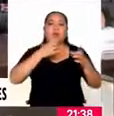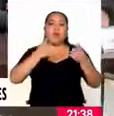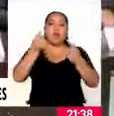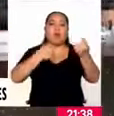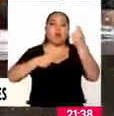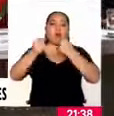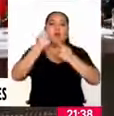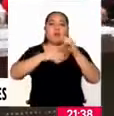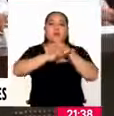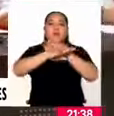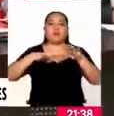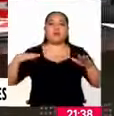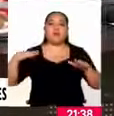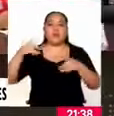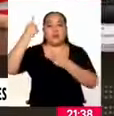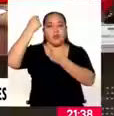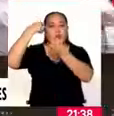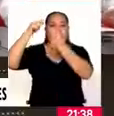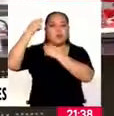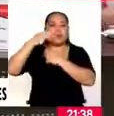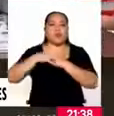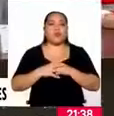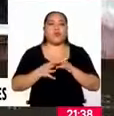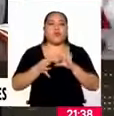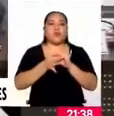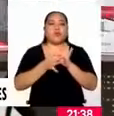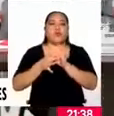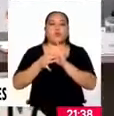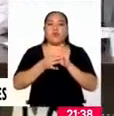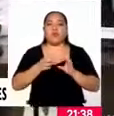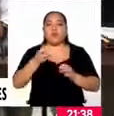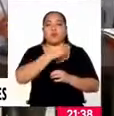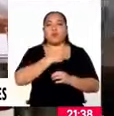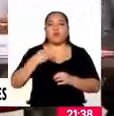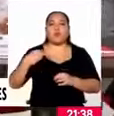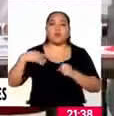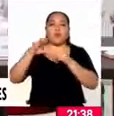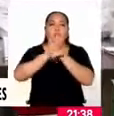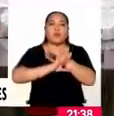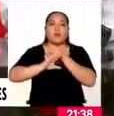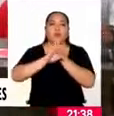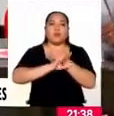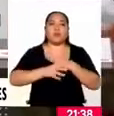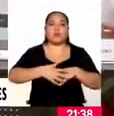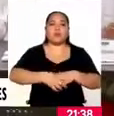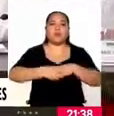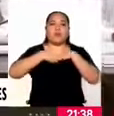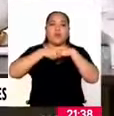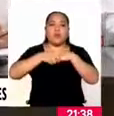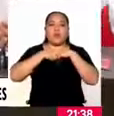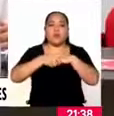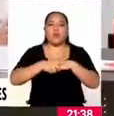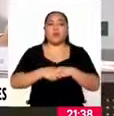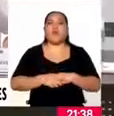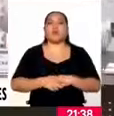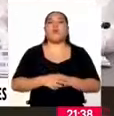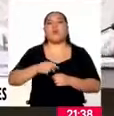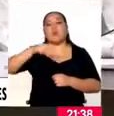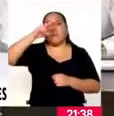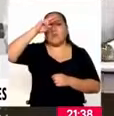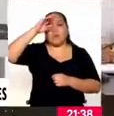Buenas noches. Me uno a las palabras del ministro de Defensa en saludo y reconocimiento a la Policía Nacional del